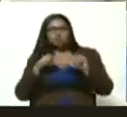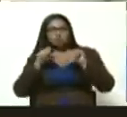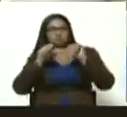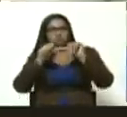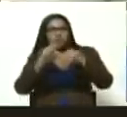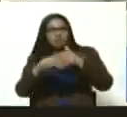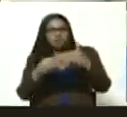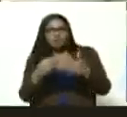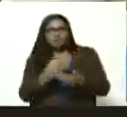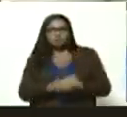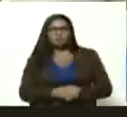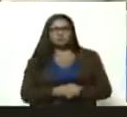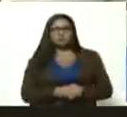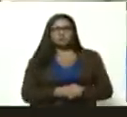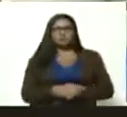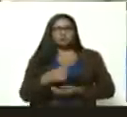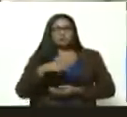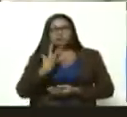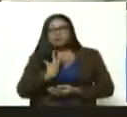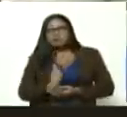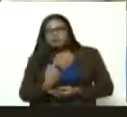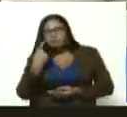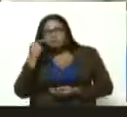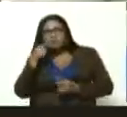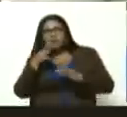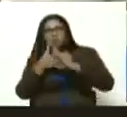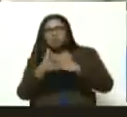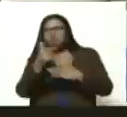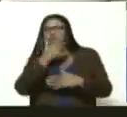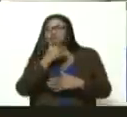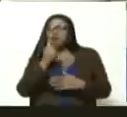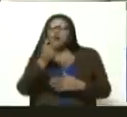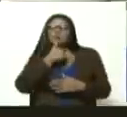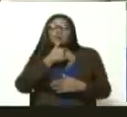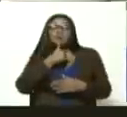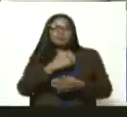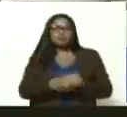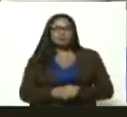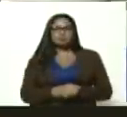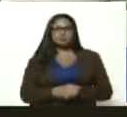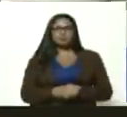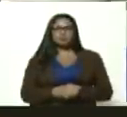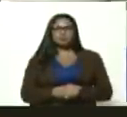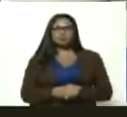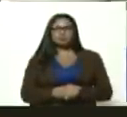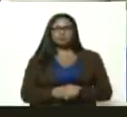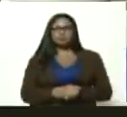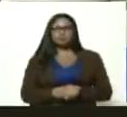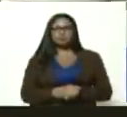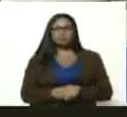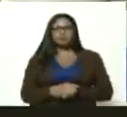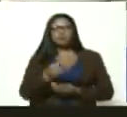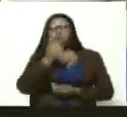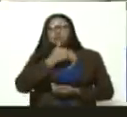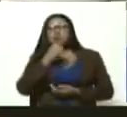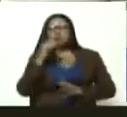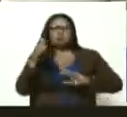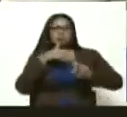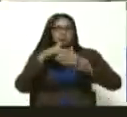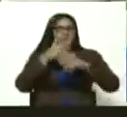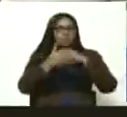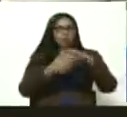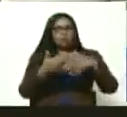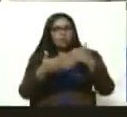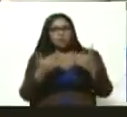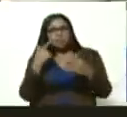hay quienes desafortunadamente no aguantan no aguantan el trajinar y